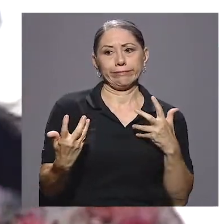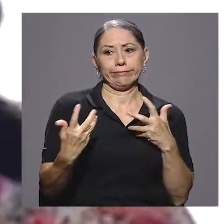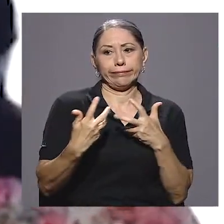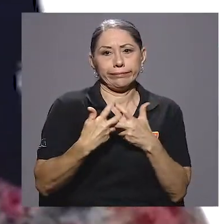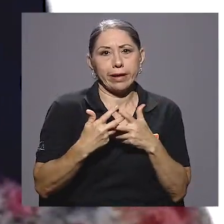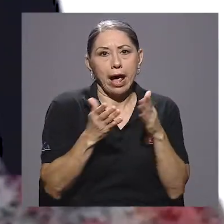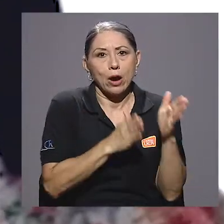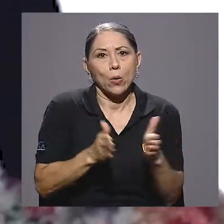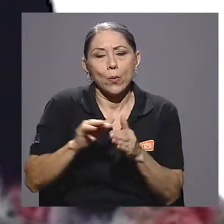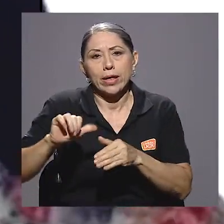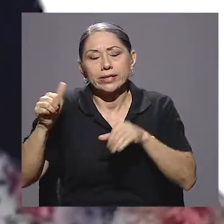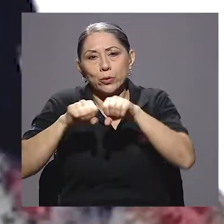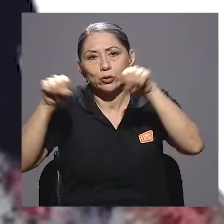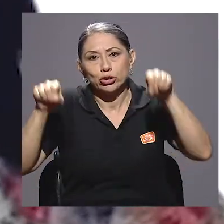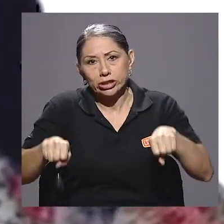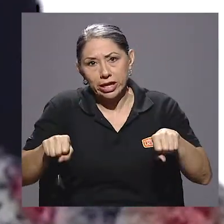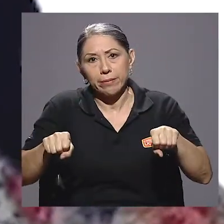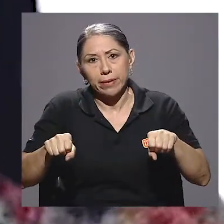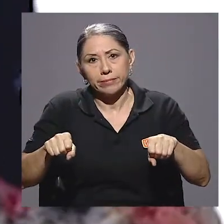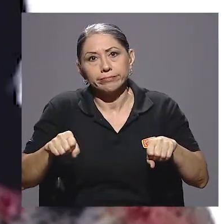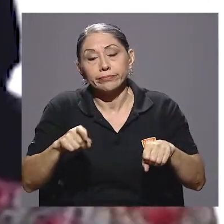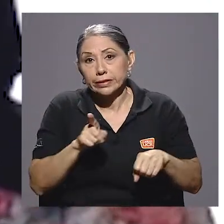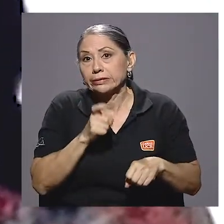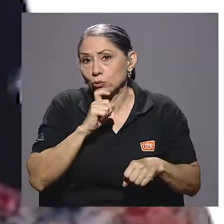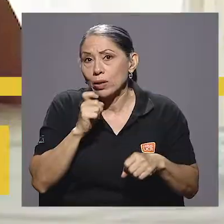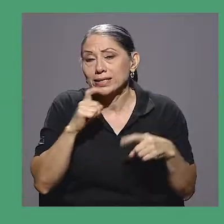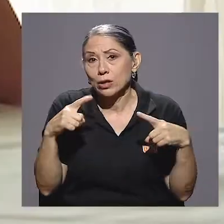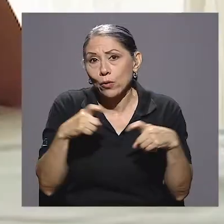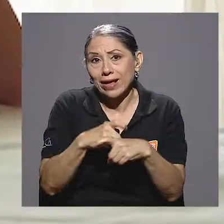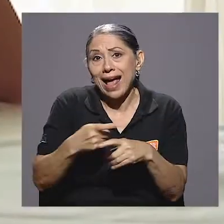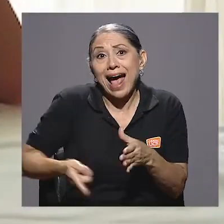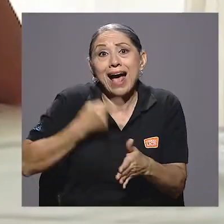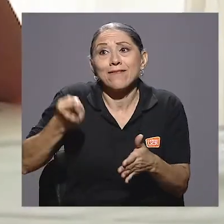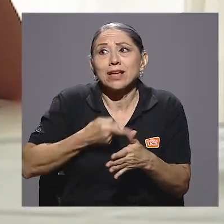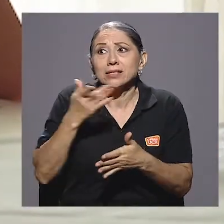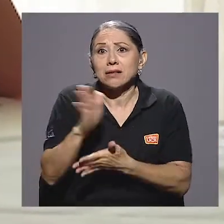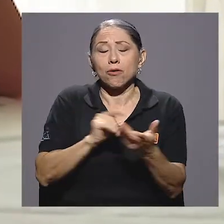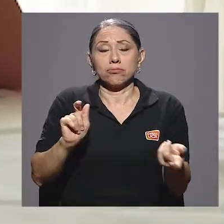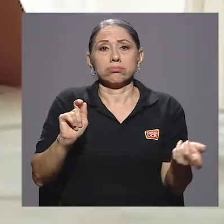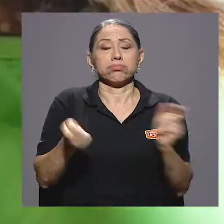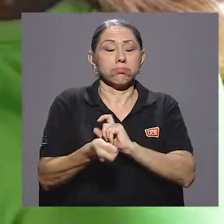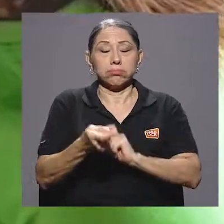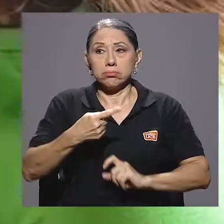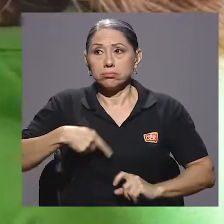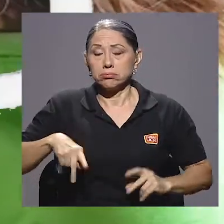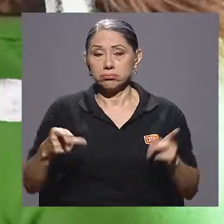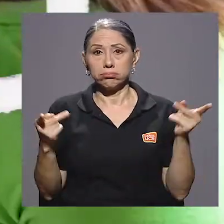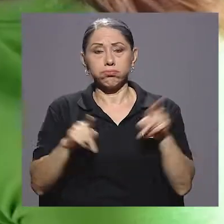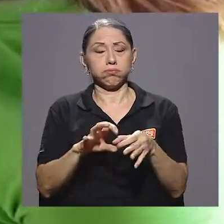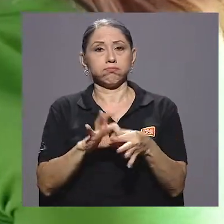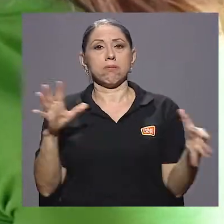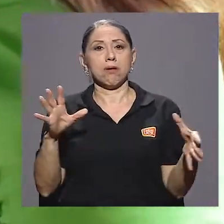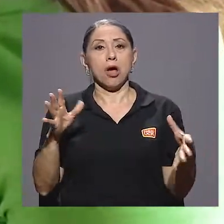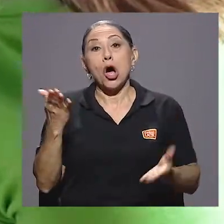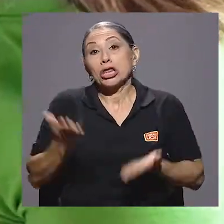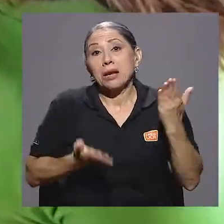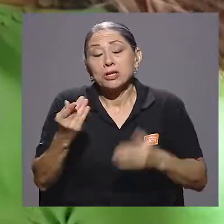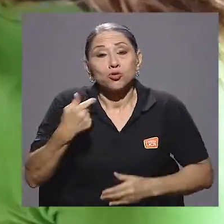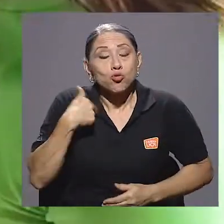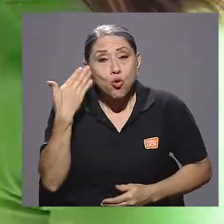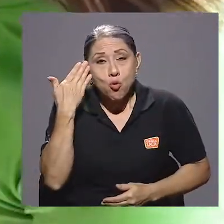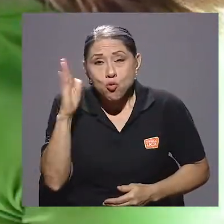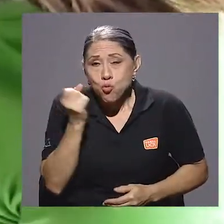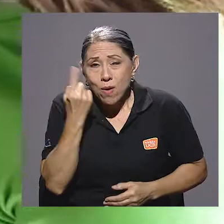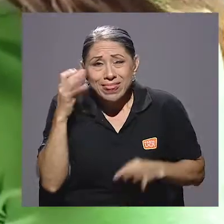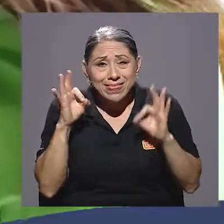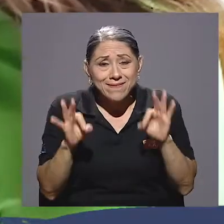otro sistema suele ser complicado y los cambios a veces nos vienen como muy bruscos o uno no tenía muy claro